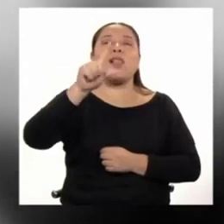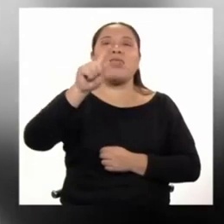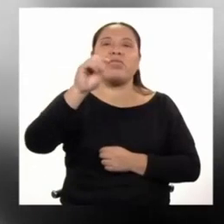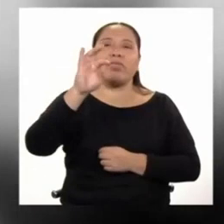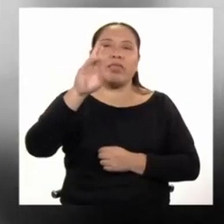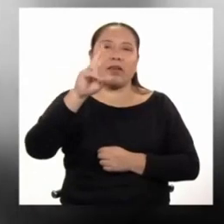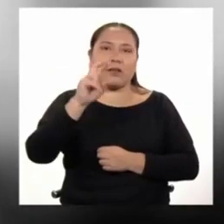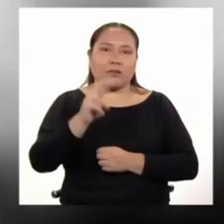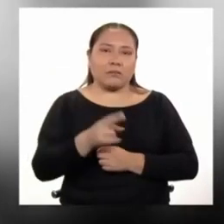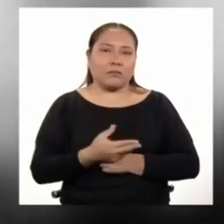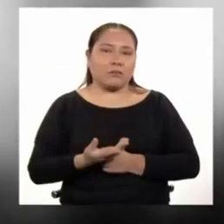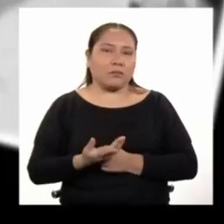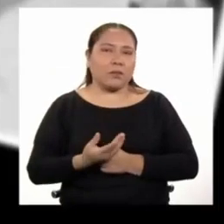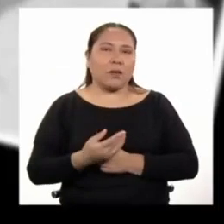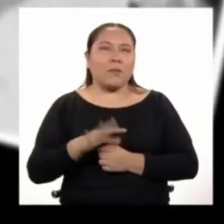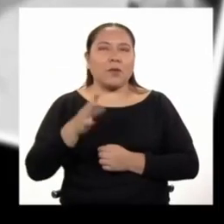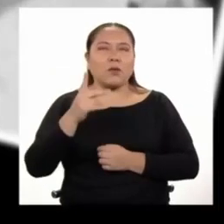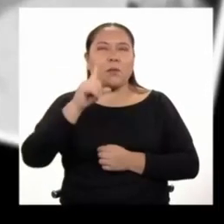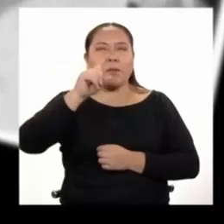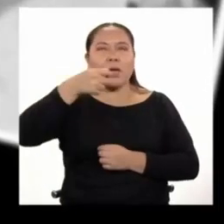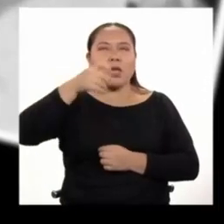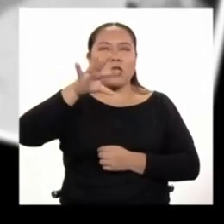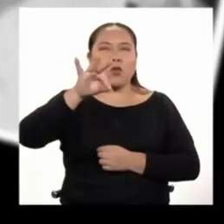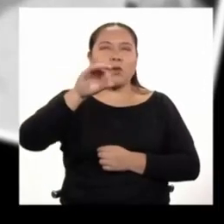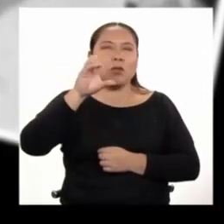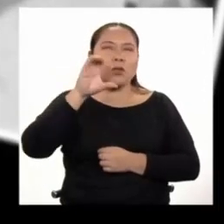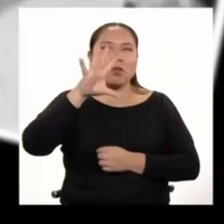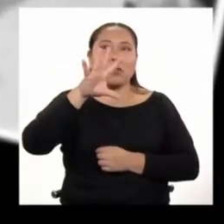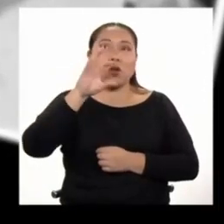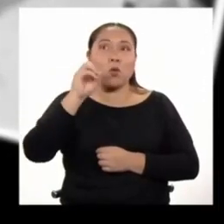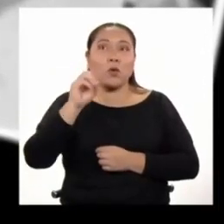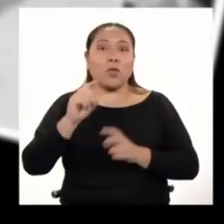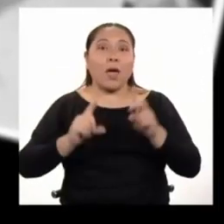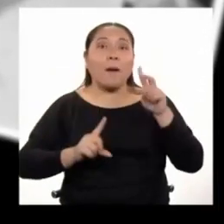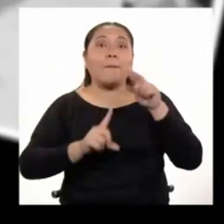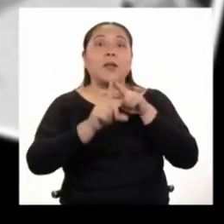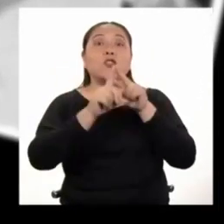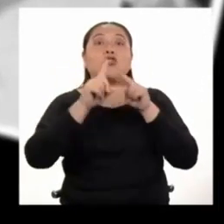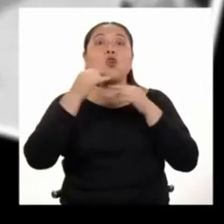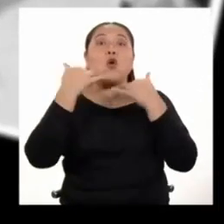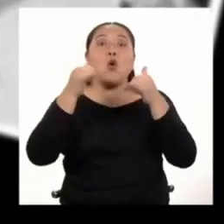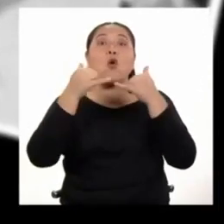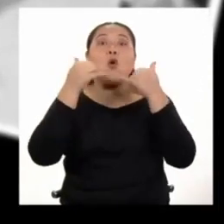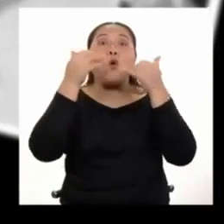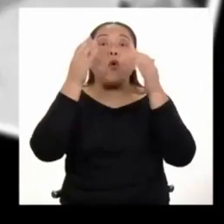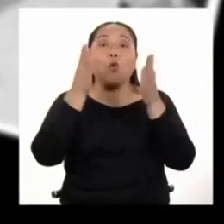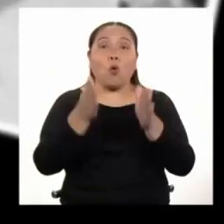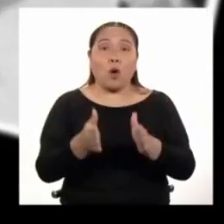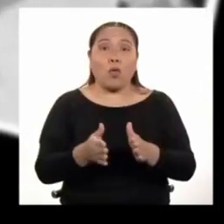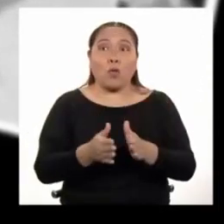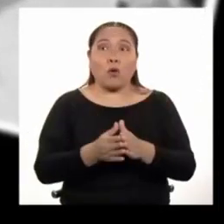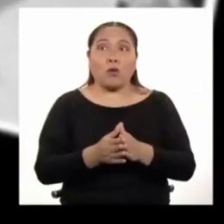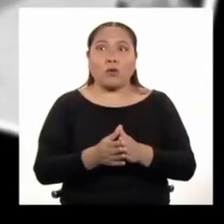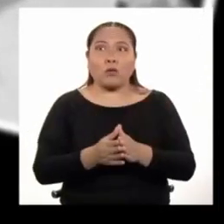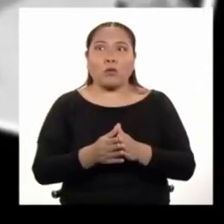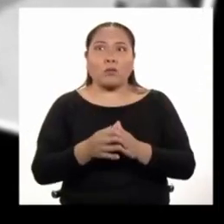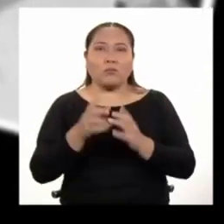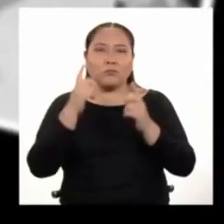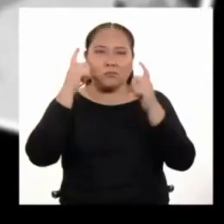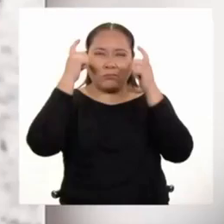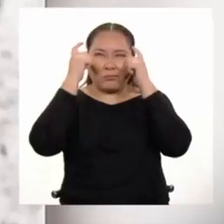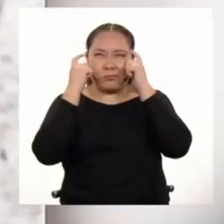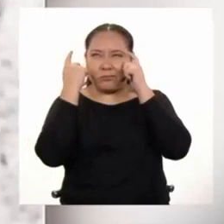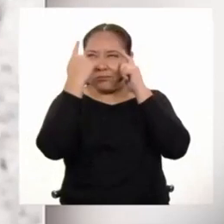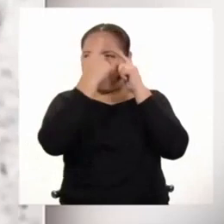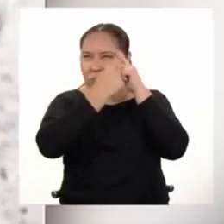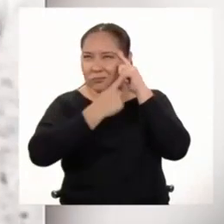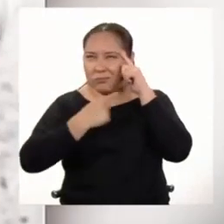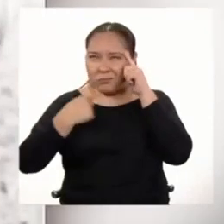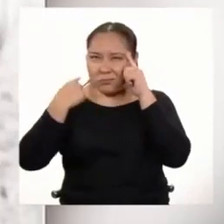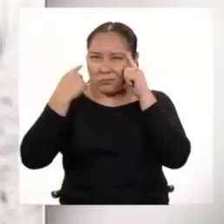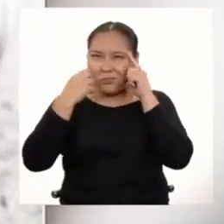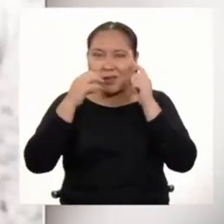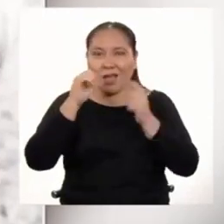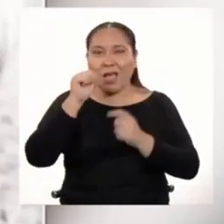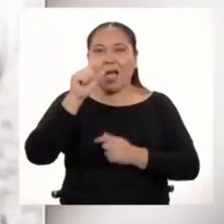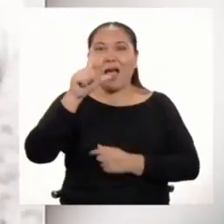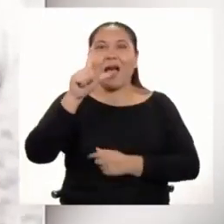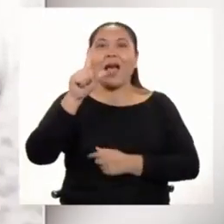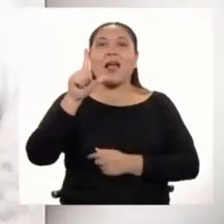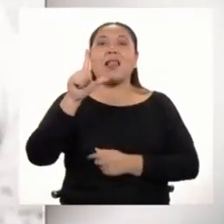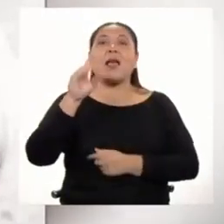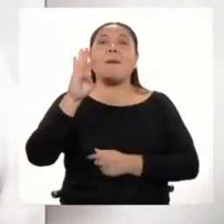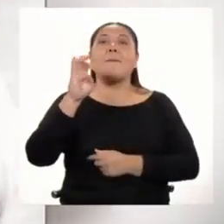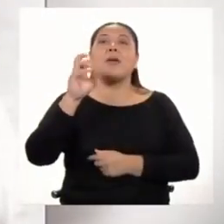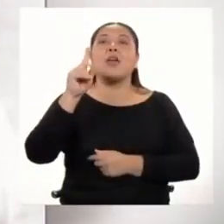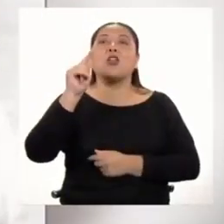Ya en los años 50 apareció un jugador talentoso con pinta de actor de cine, Alberto Toto